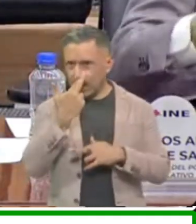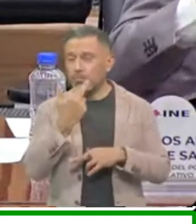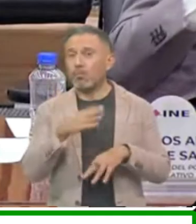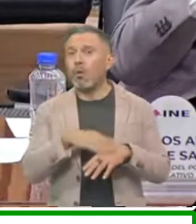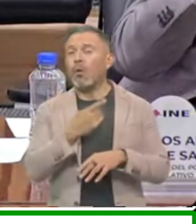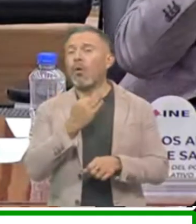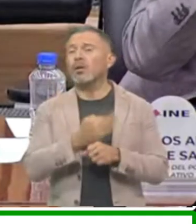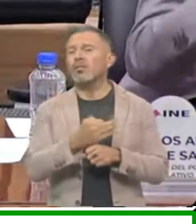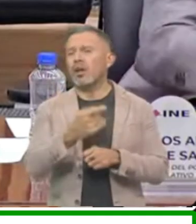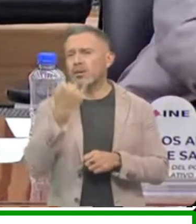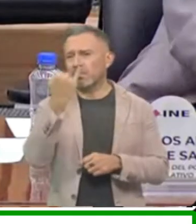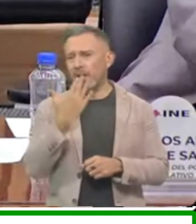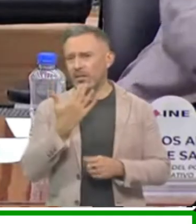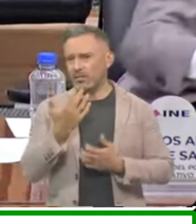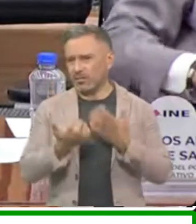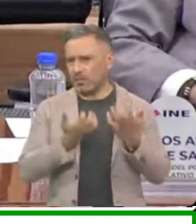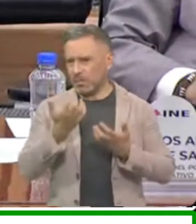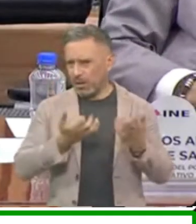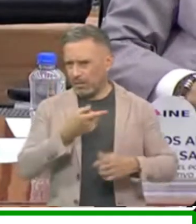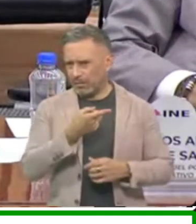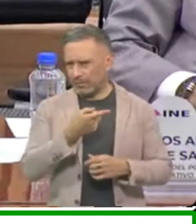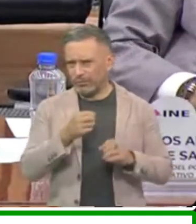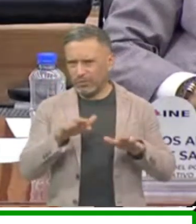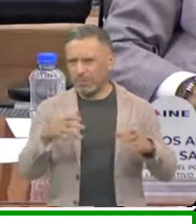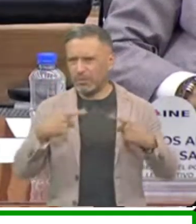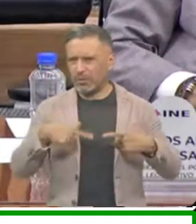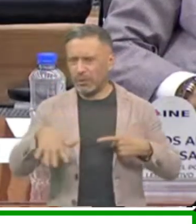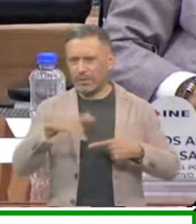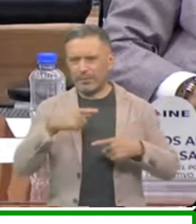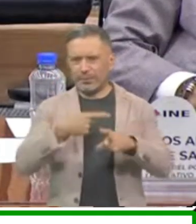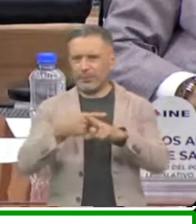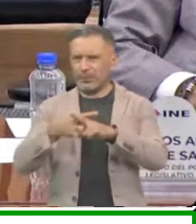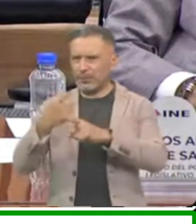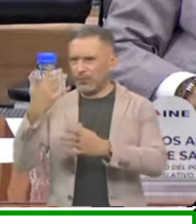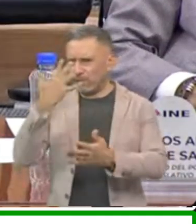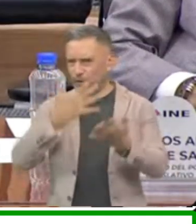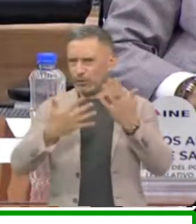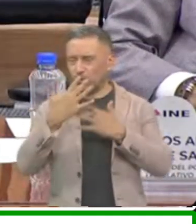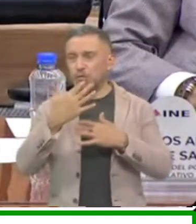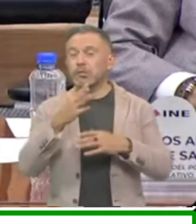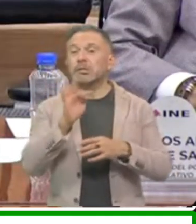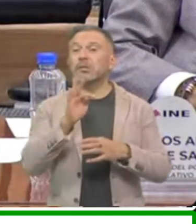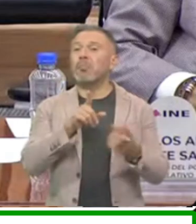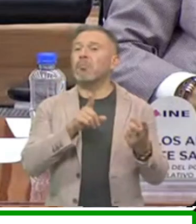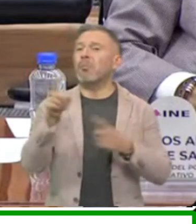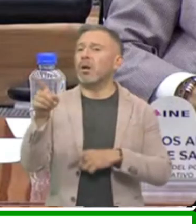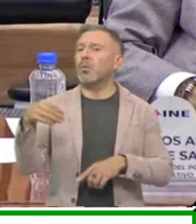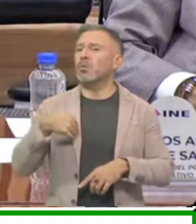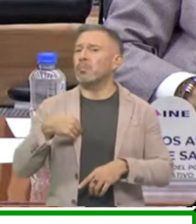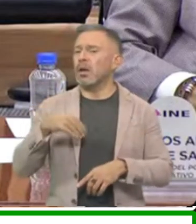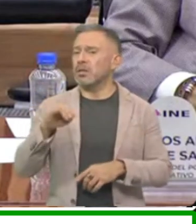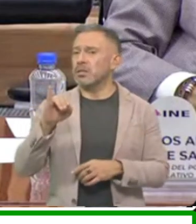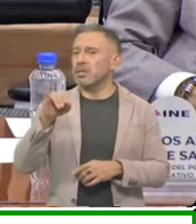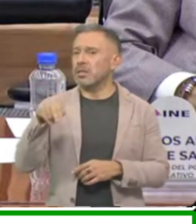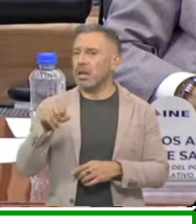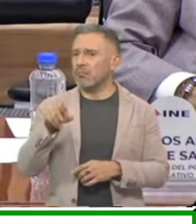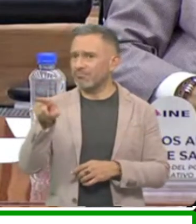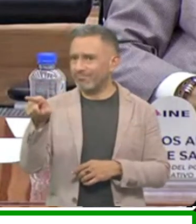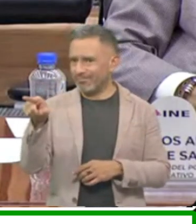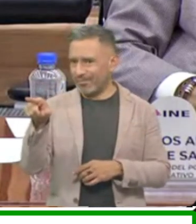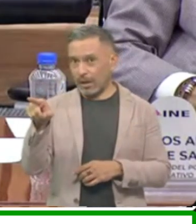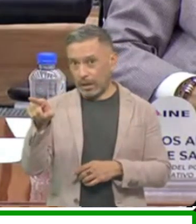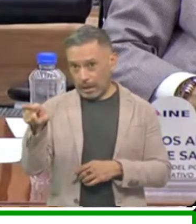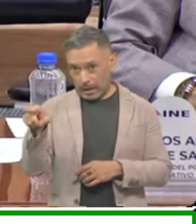está generando, hay confusión entre la ciudadanía y pueden adjudicar esta culpabilidad al Instituto Nacional Electoral, que no es quien